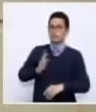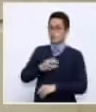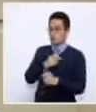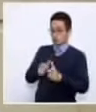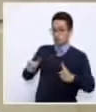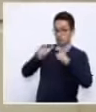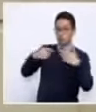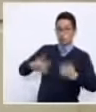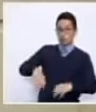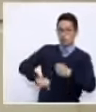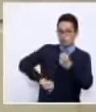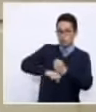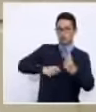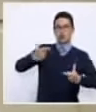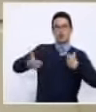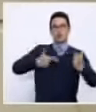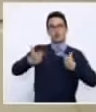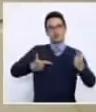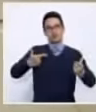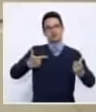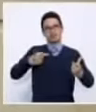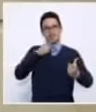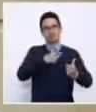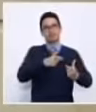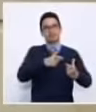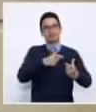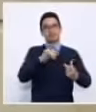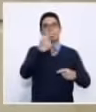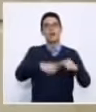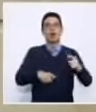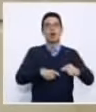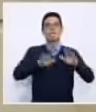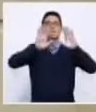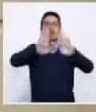solidarizamos con la lucha campesina, pero no con los bloqueos de las carreteras, porque los demás colombianos también...